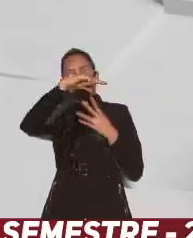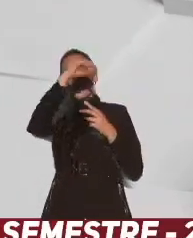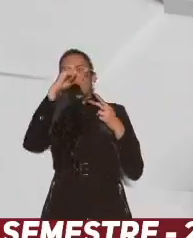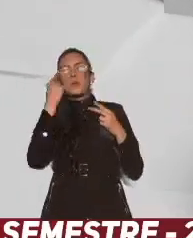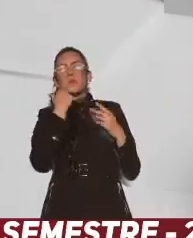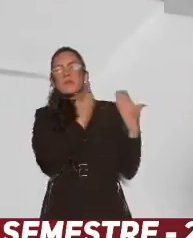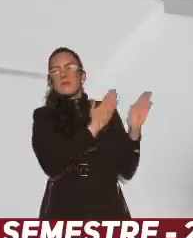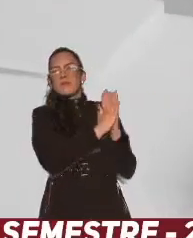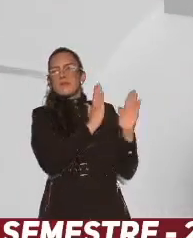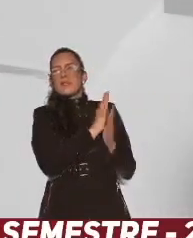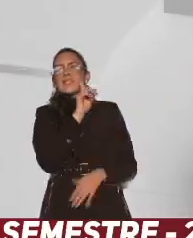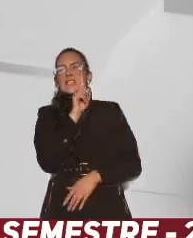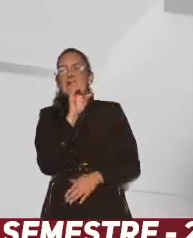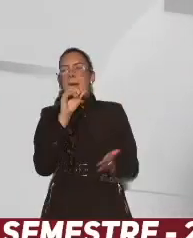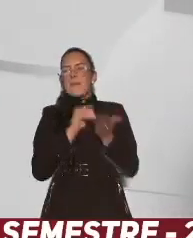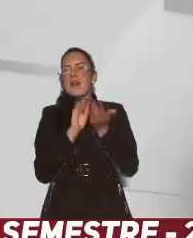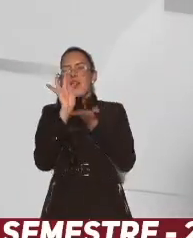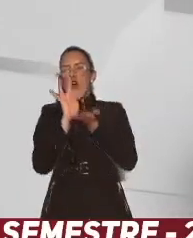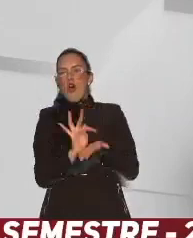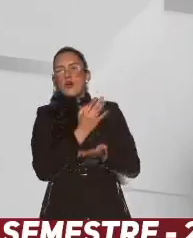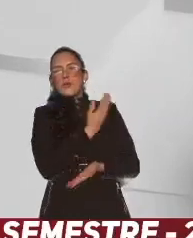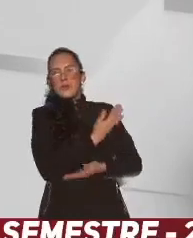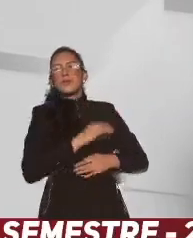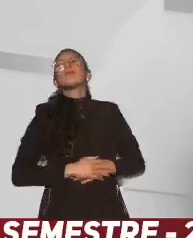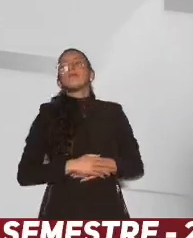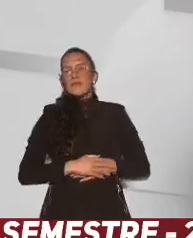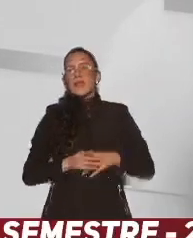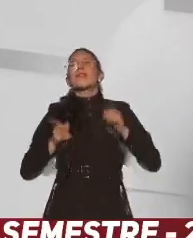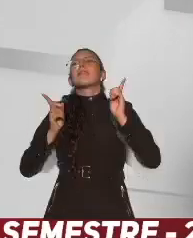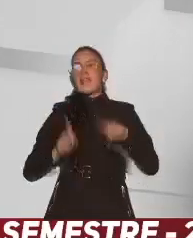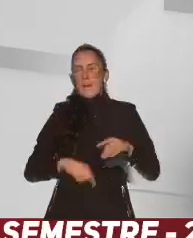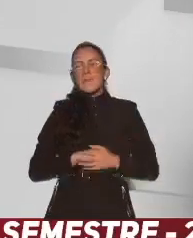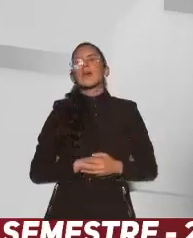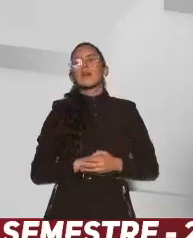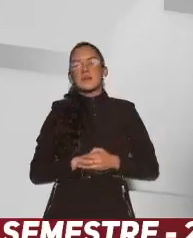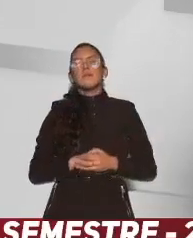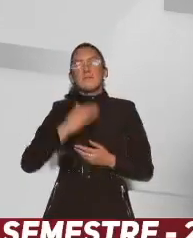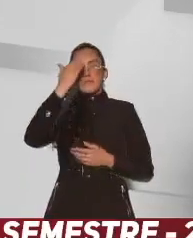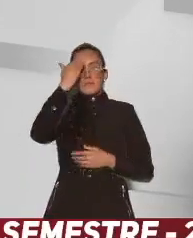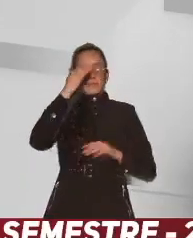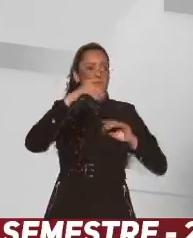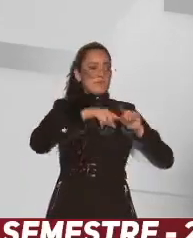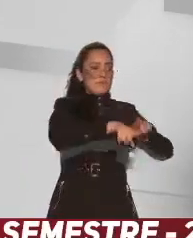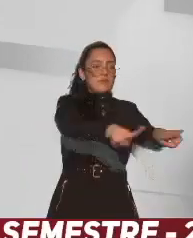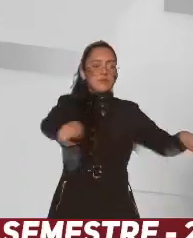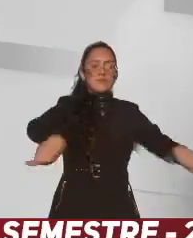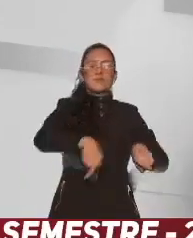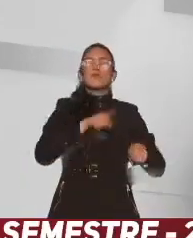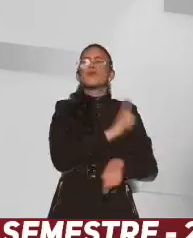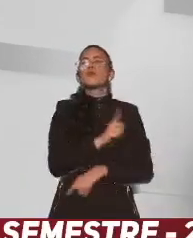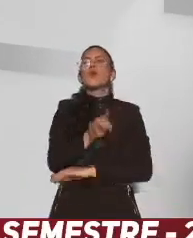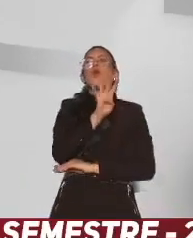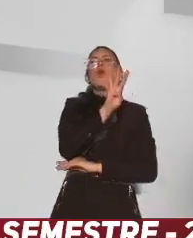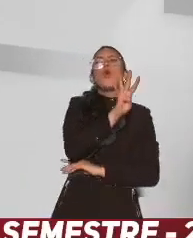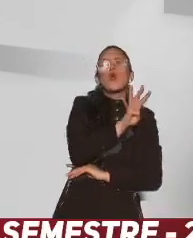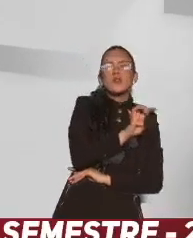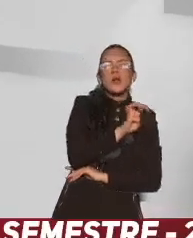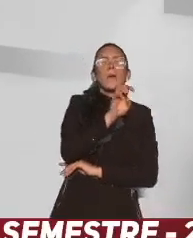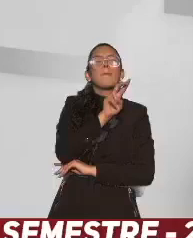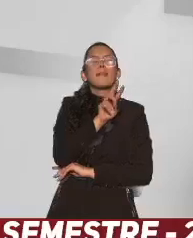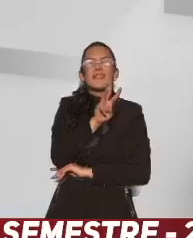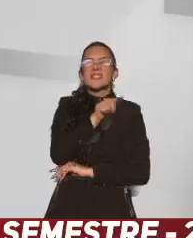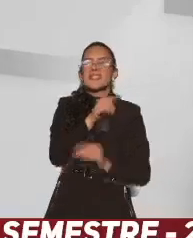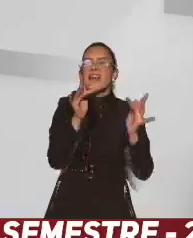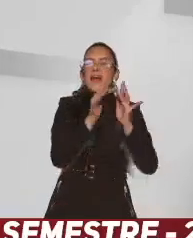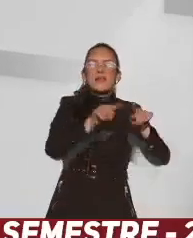acciones operacionales de interdicción, fueron ubicados y destruidos 923 laboratorios para el procesamiento de pasta base